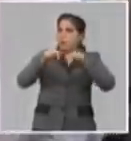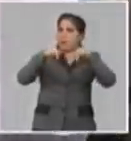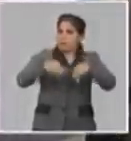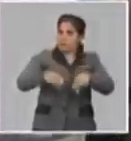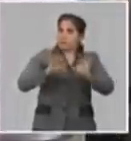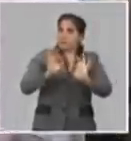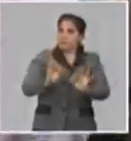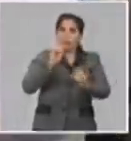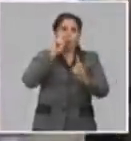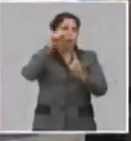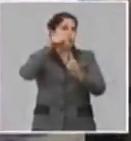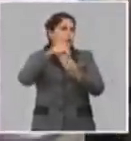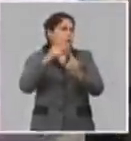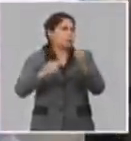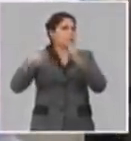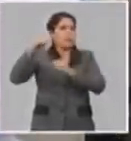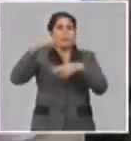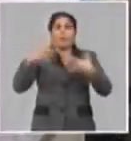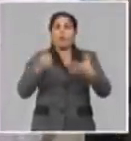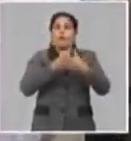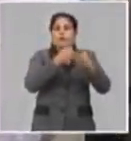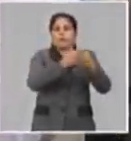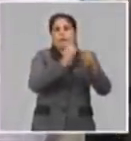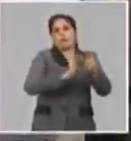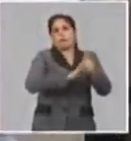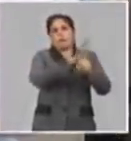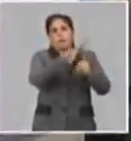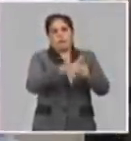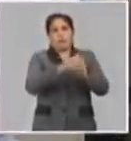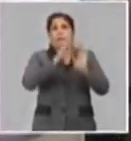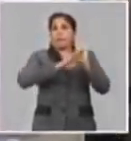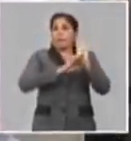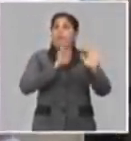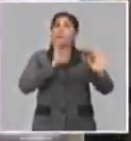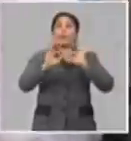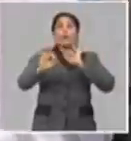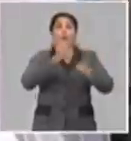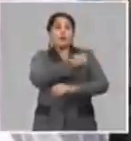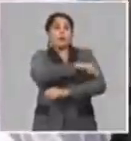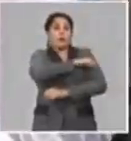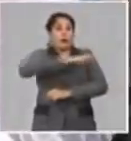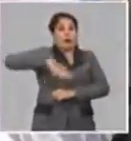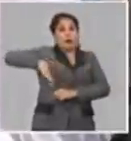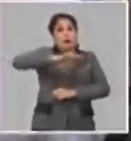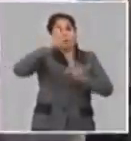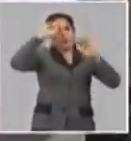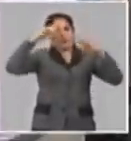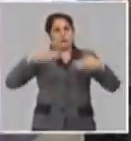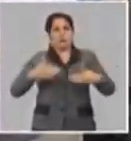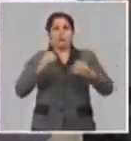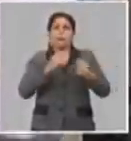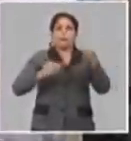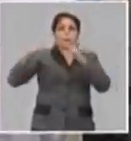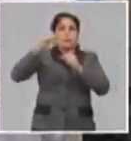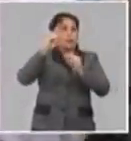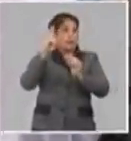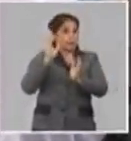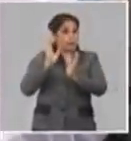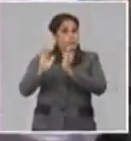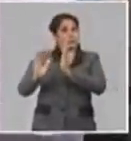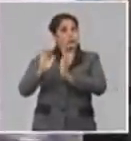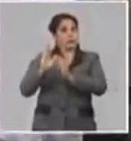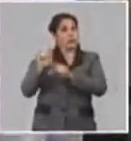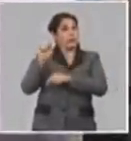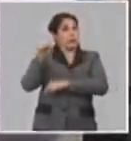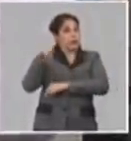tiene como el foco fundamental el enfrentamiento a la pandemia, o sea, las medidas de protección y la salud. Y una segunda etapa en